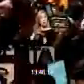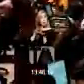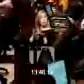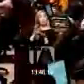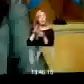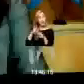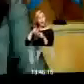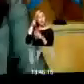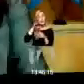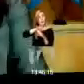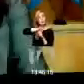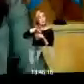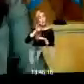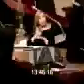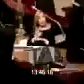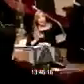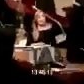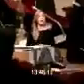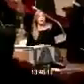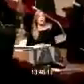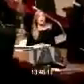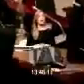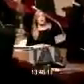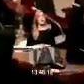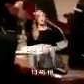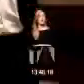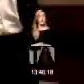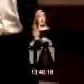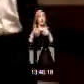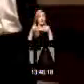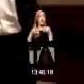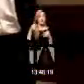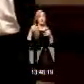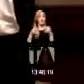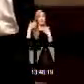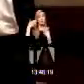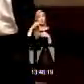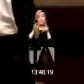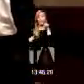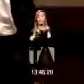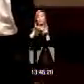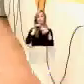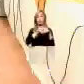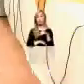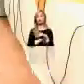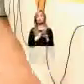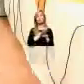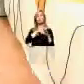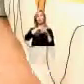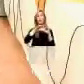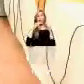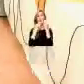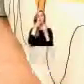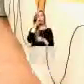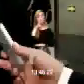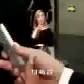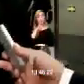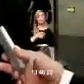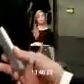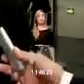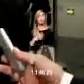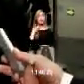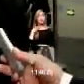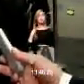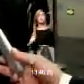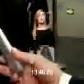Fernanda Espinosa, ex canciller de la República. Aún están en cola varios juicios políticos y otros fueron archivados dentro de la Comisión de